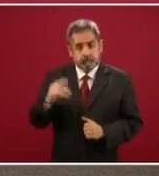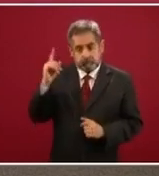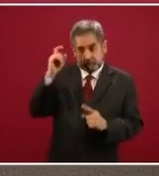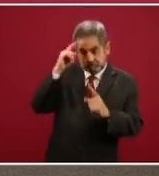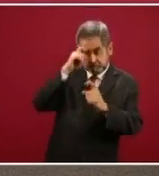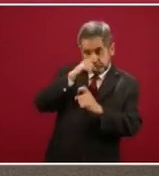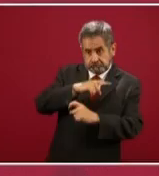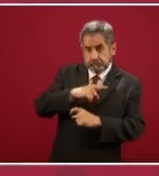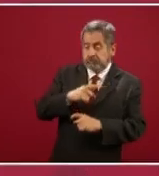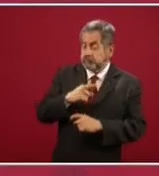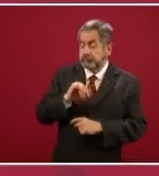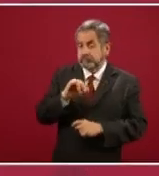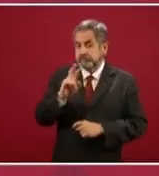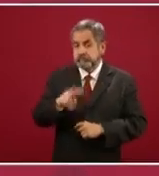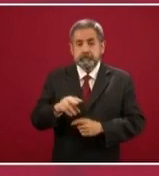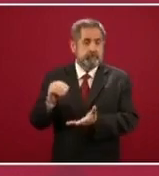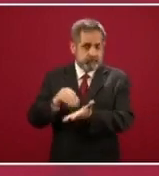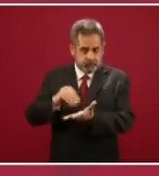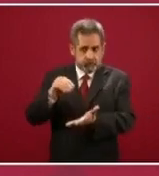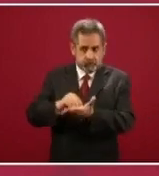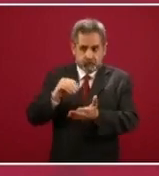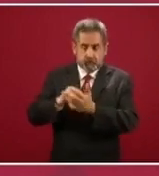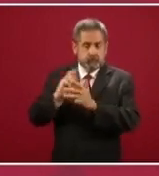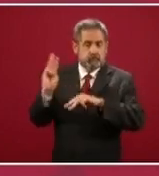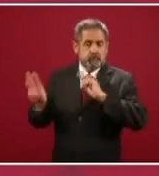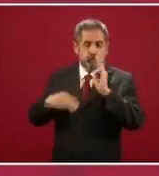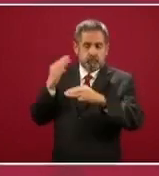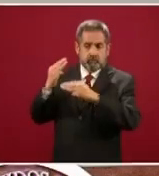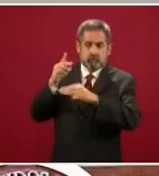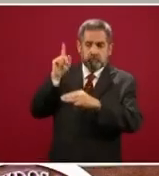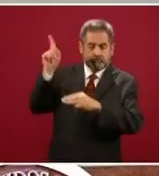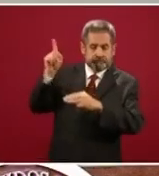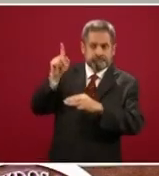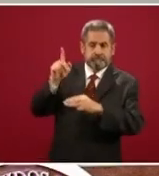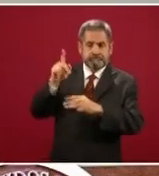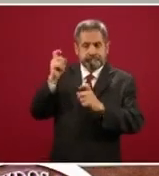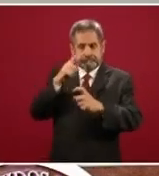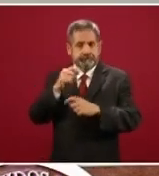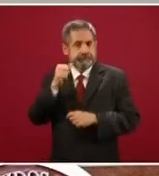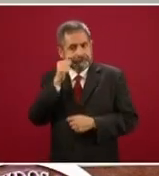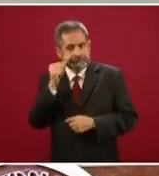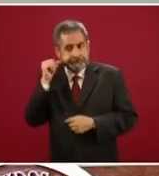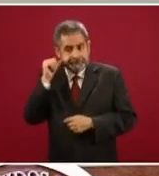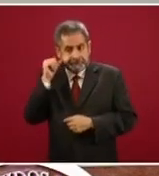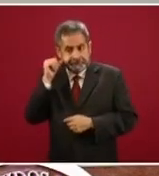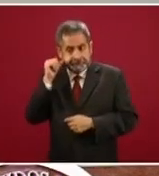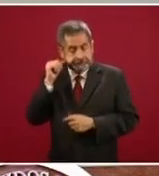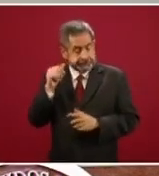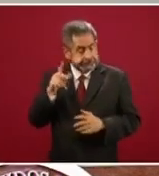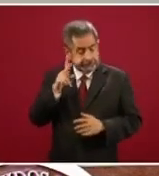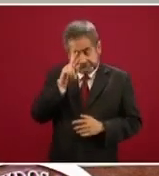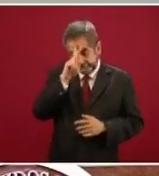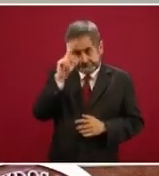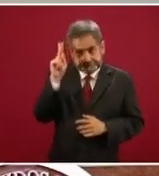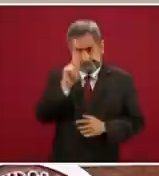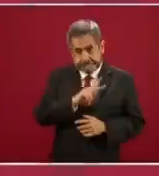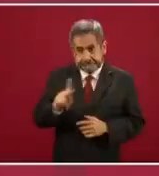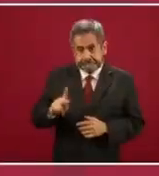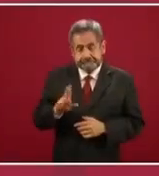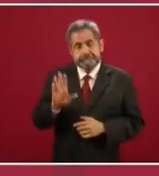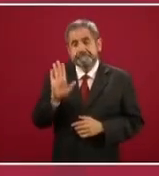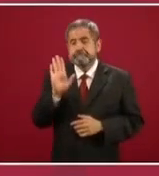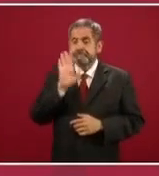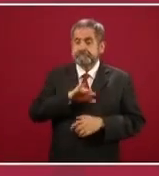complicado, está todavía complicado, pero ayer fue un mal